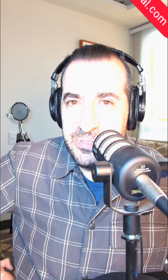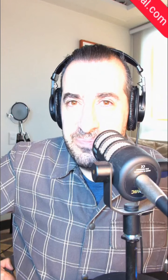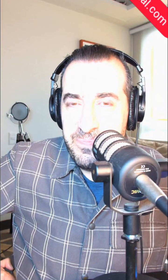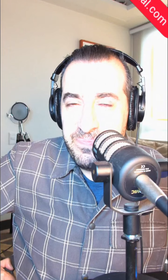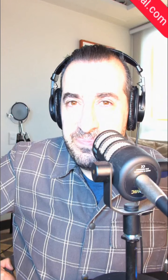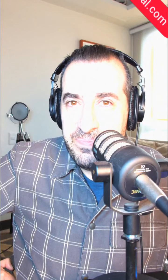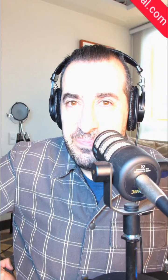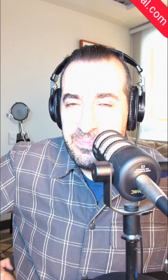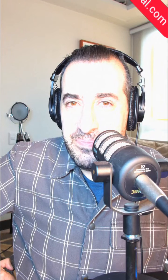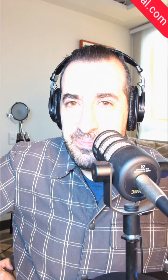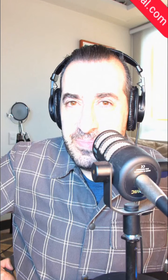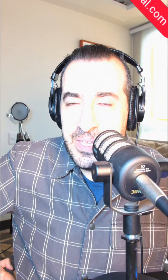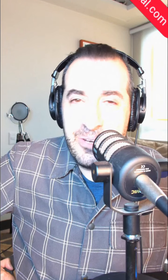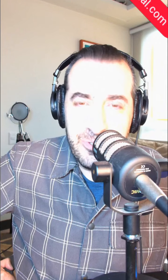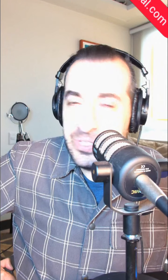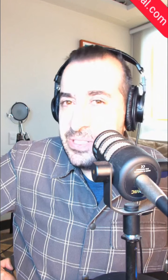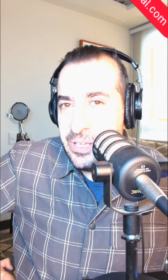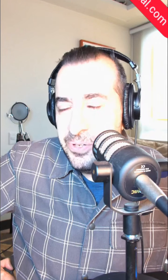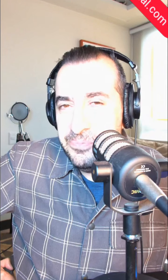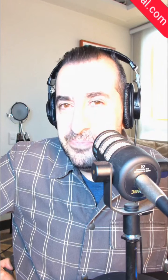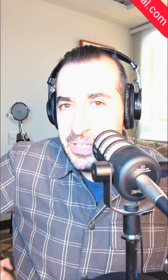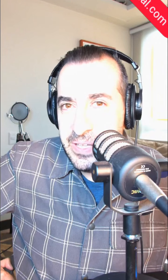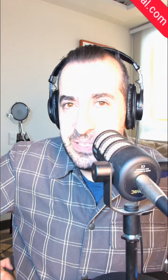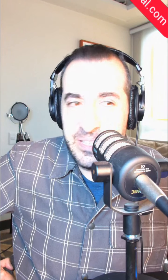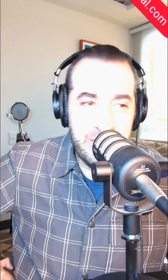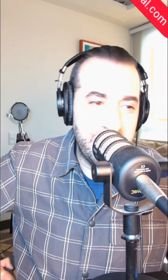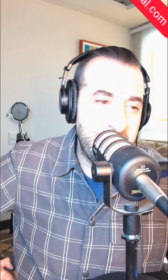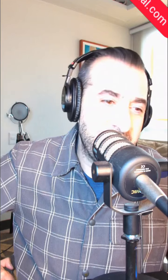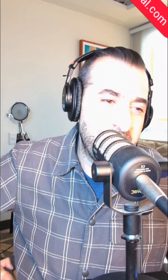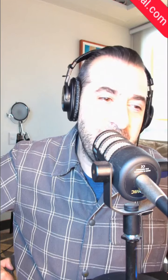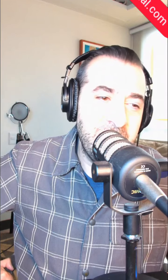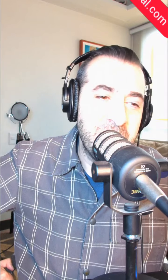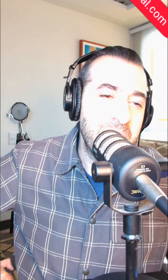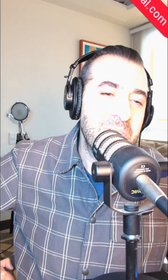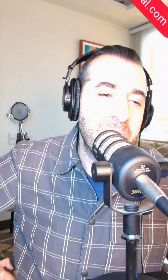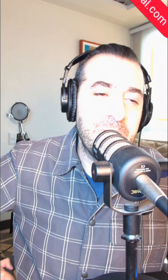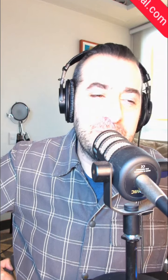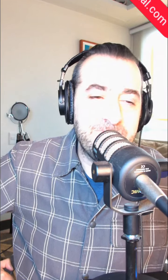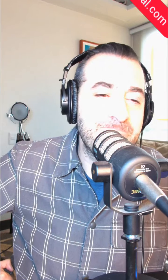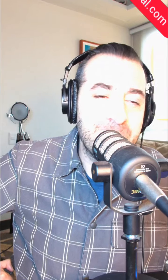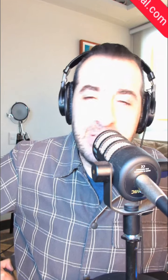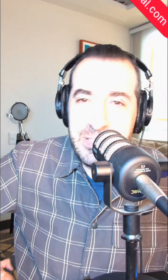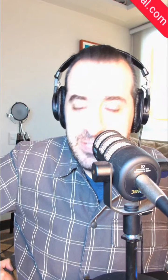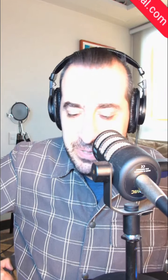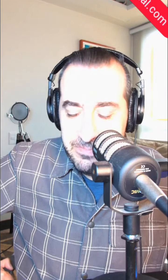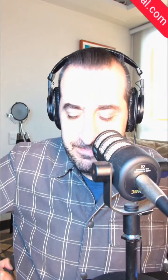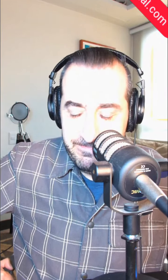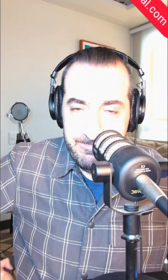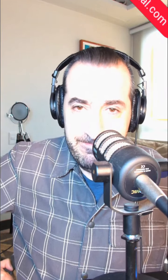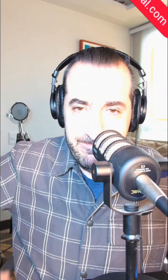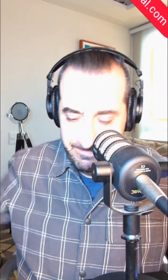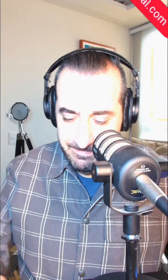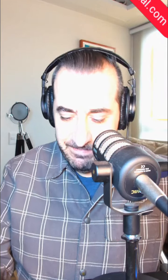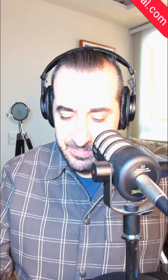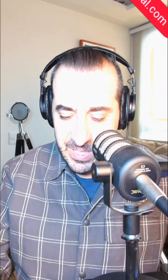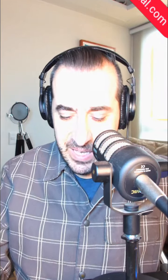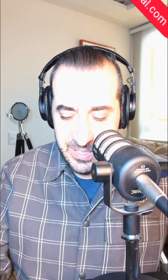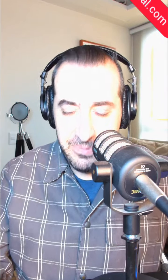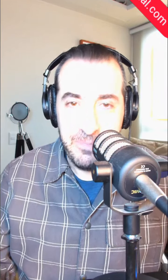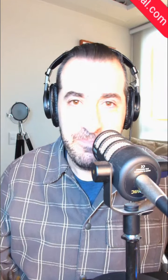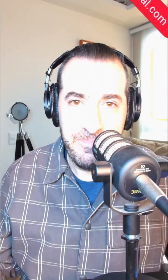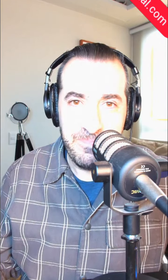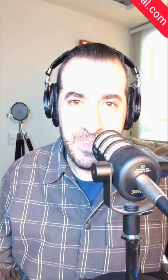conservadores. Dijeron los tres que no, que disentían, pero pues, ¿de qué sirve? ¿De